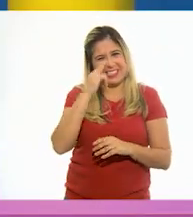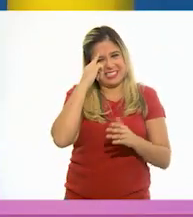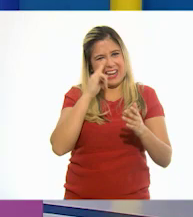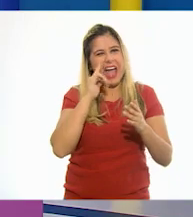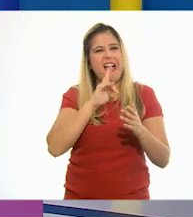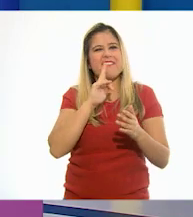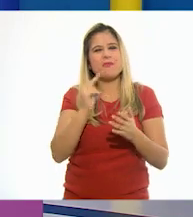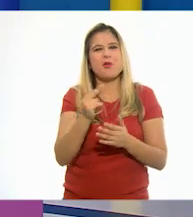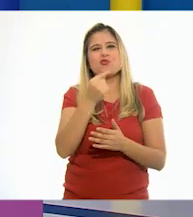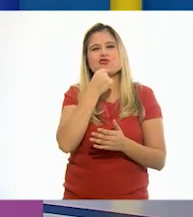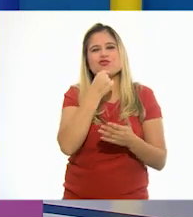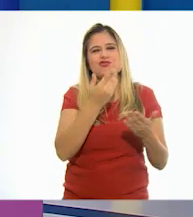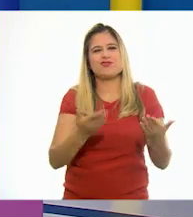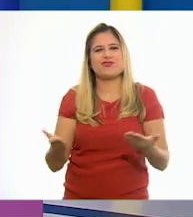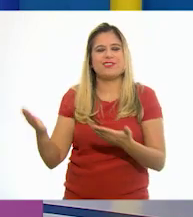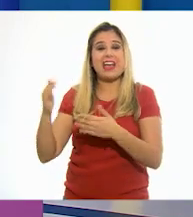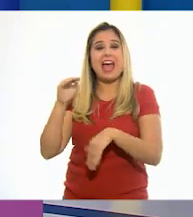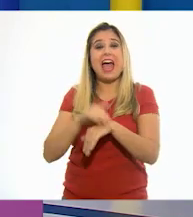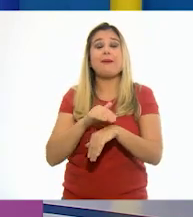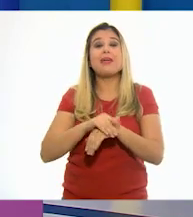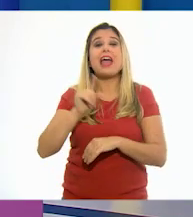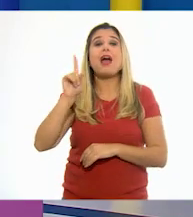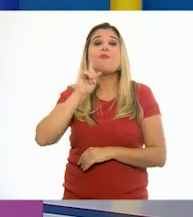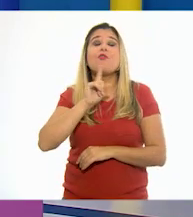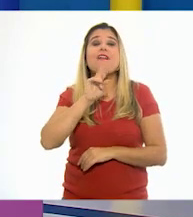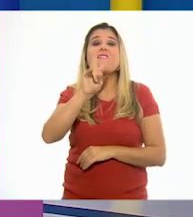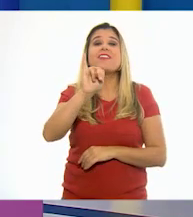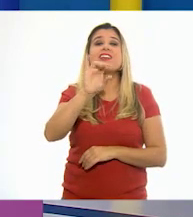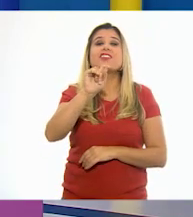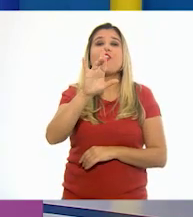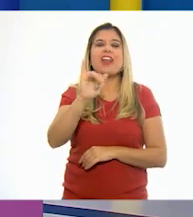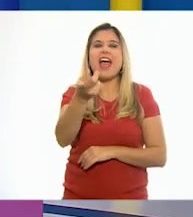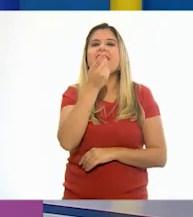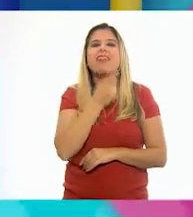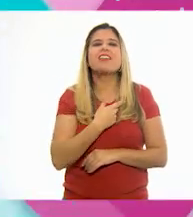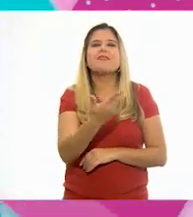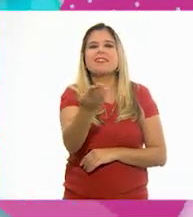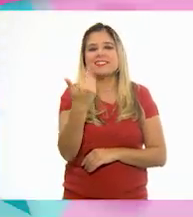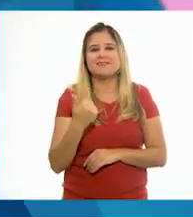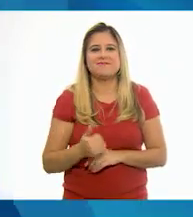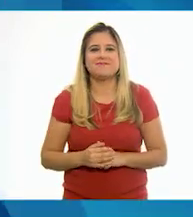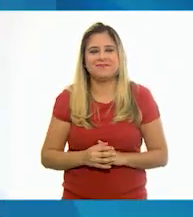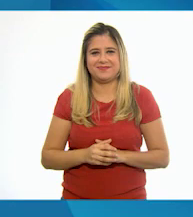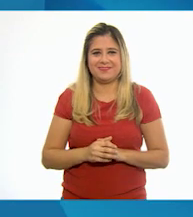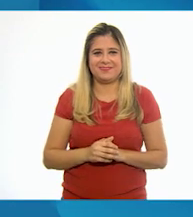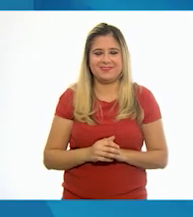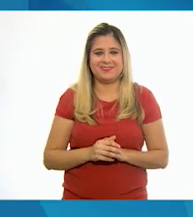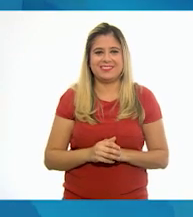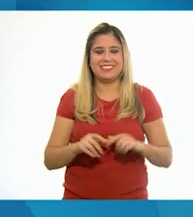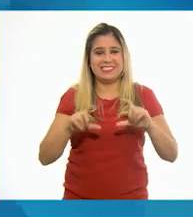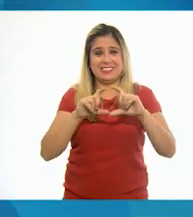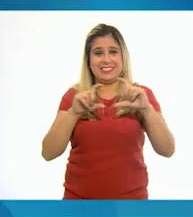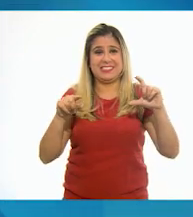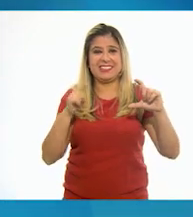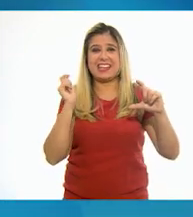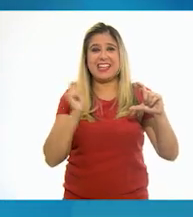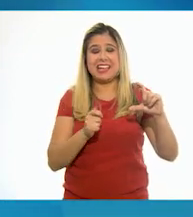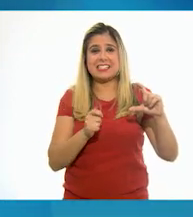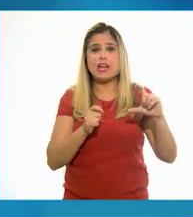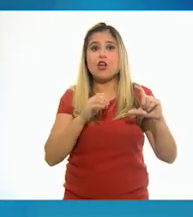A ver. Pues está una amiga que se llama Victoria. A ver qué nos dice. El refrán es...